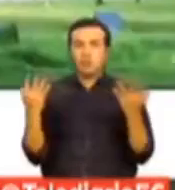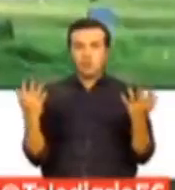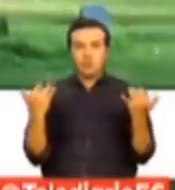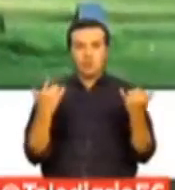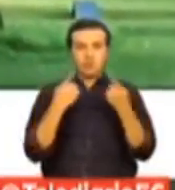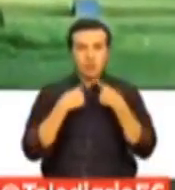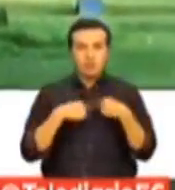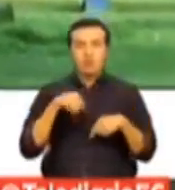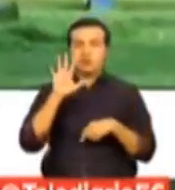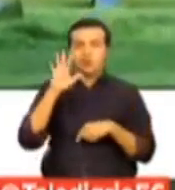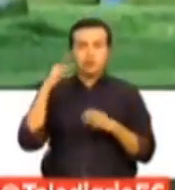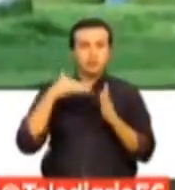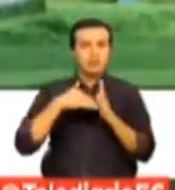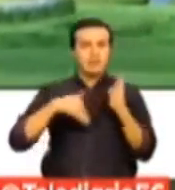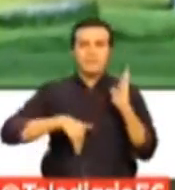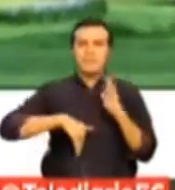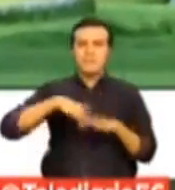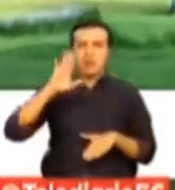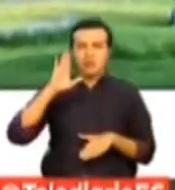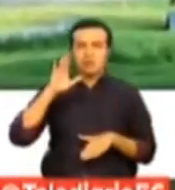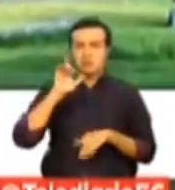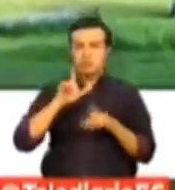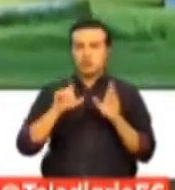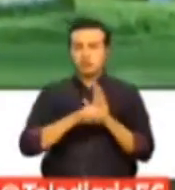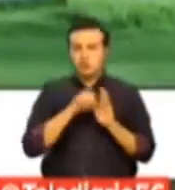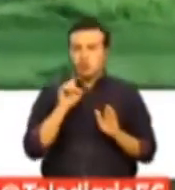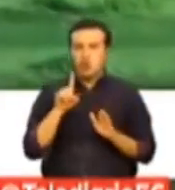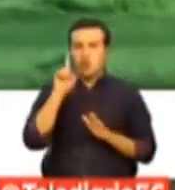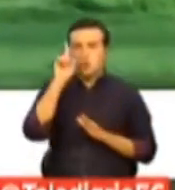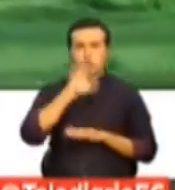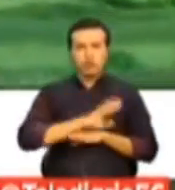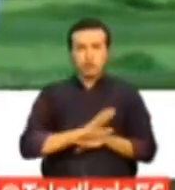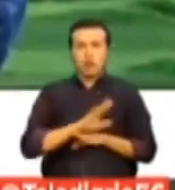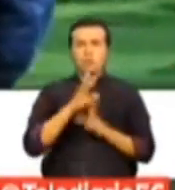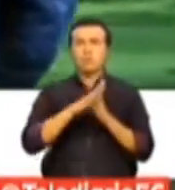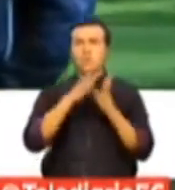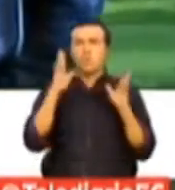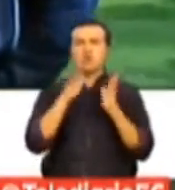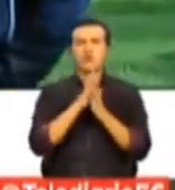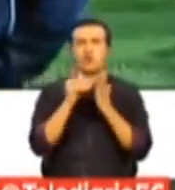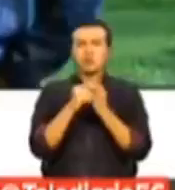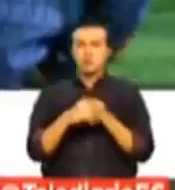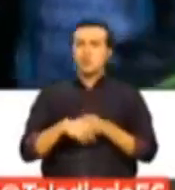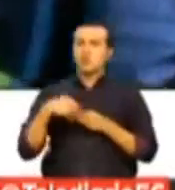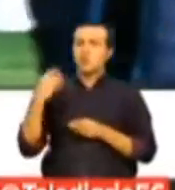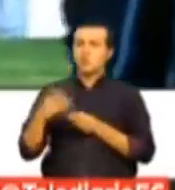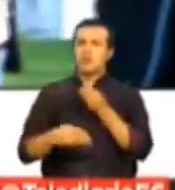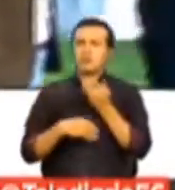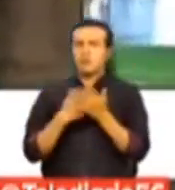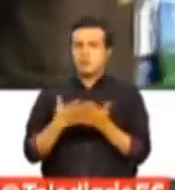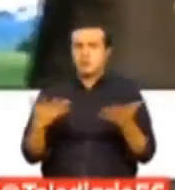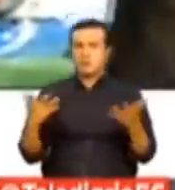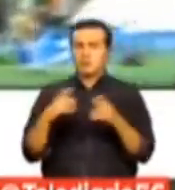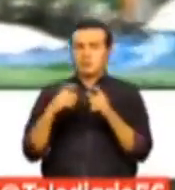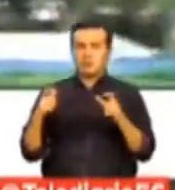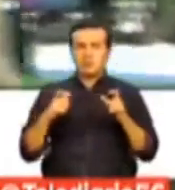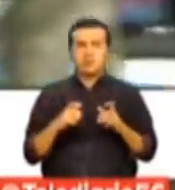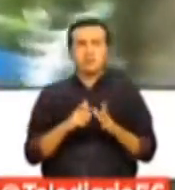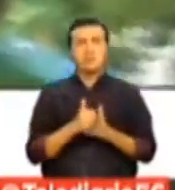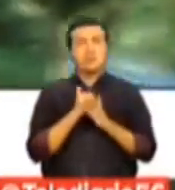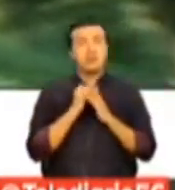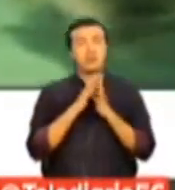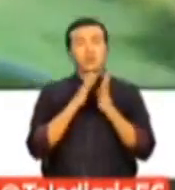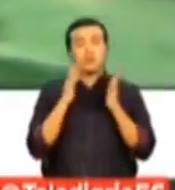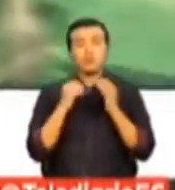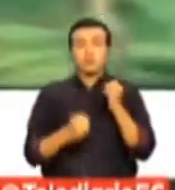recolectado, como ya lo dijiste, más de 5.000, porque la gente no ha ido a donar solamente un libro, ha donado más de un libro por su entrada, y eso está ayudando muchísimo y